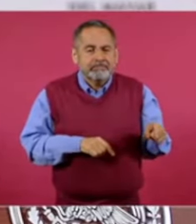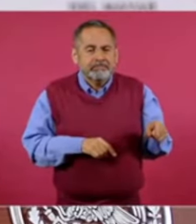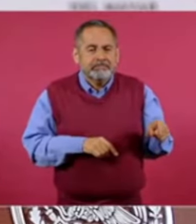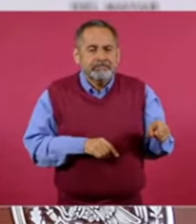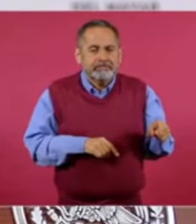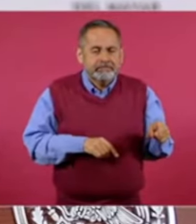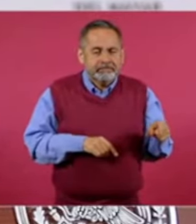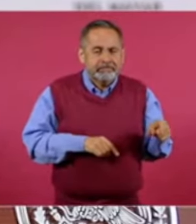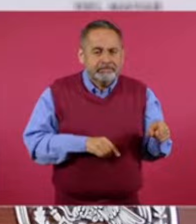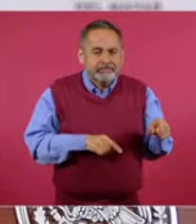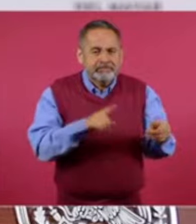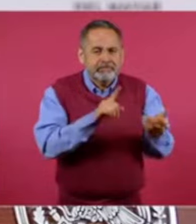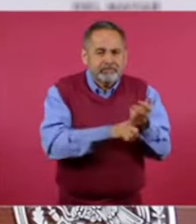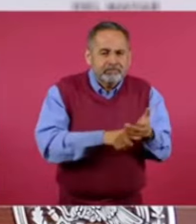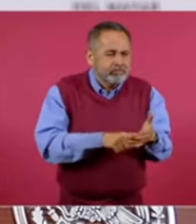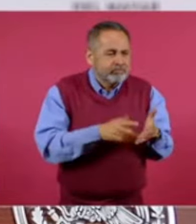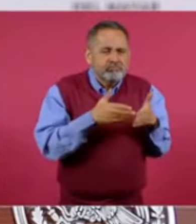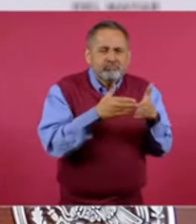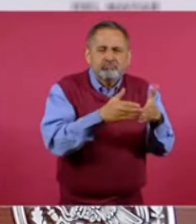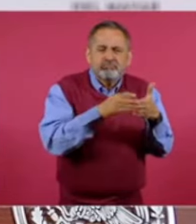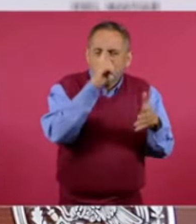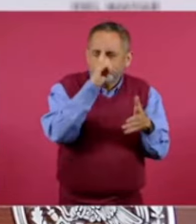de amortiguadores